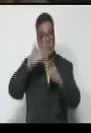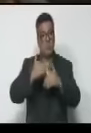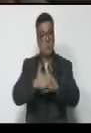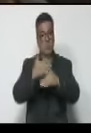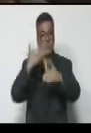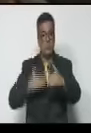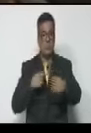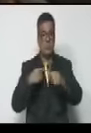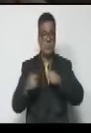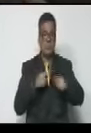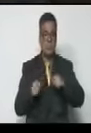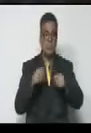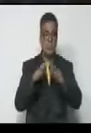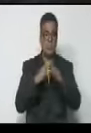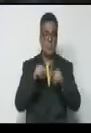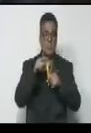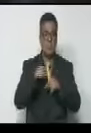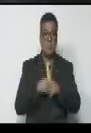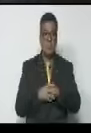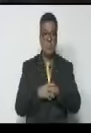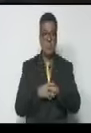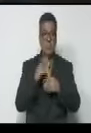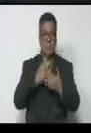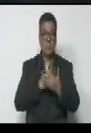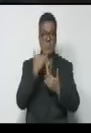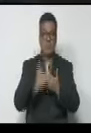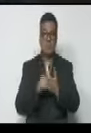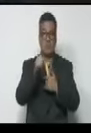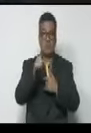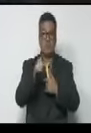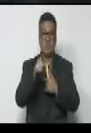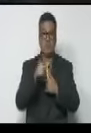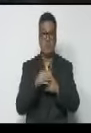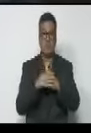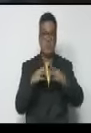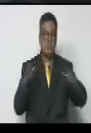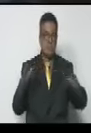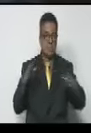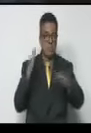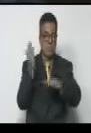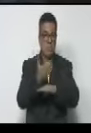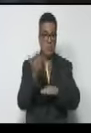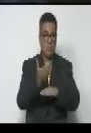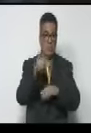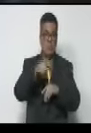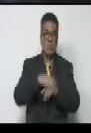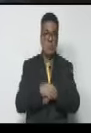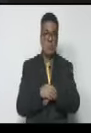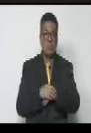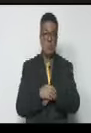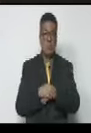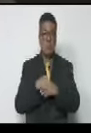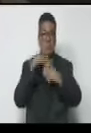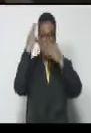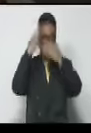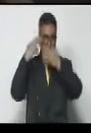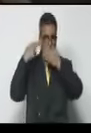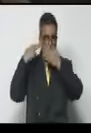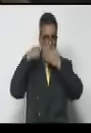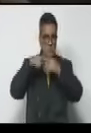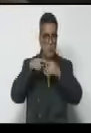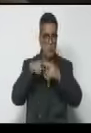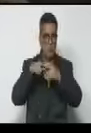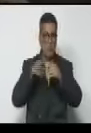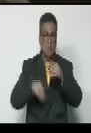esa acción y de todas estas está planificado una agresión terrorista